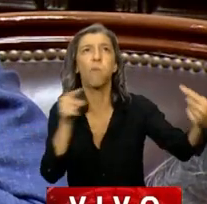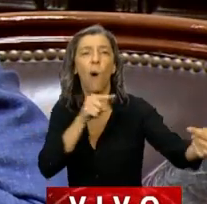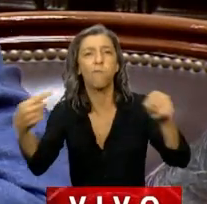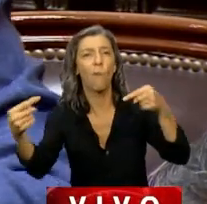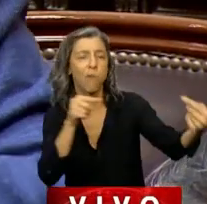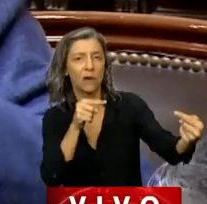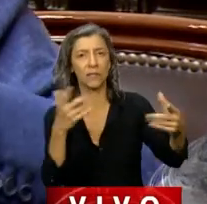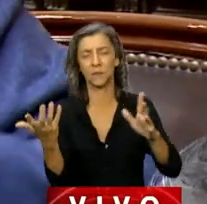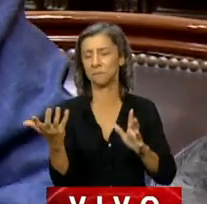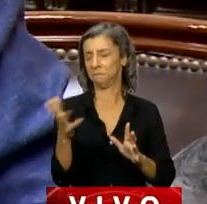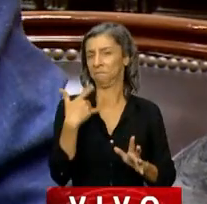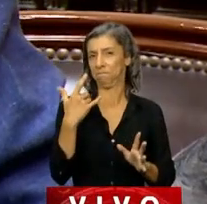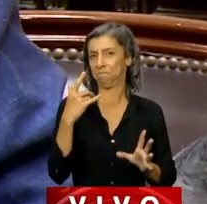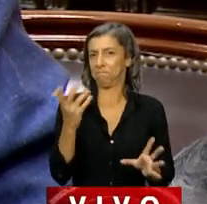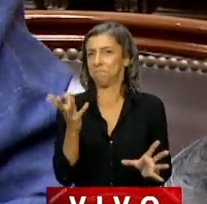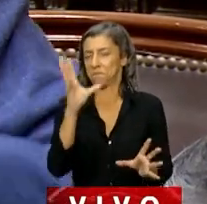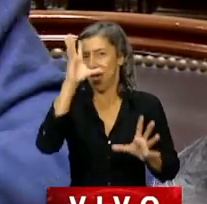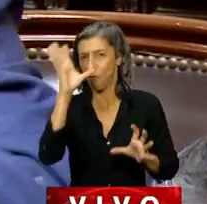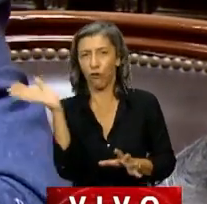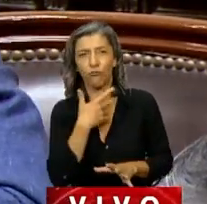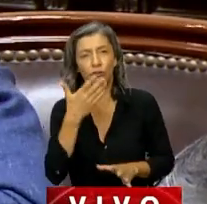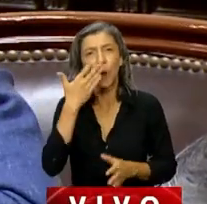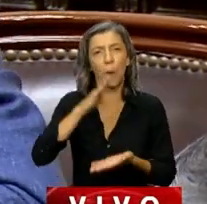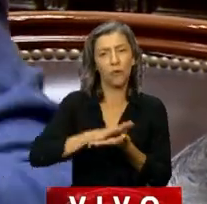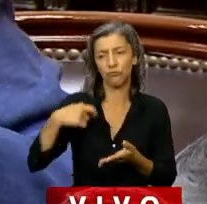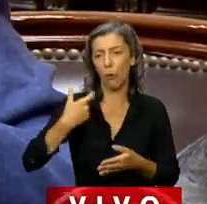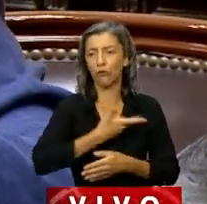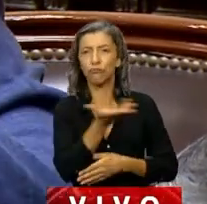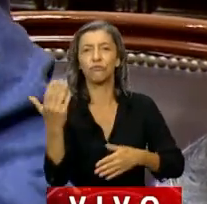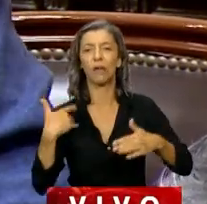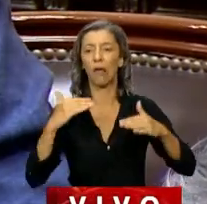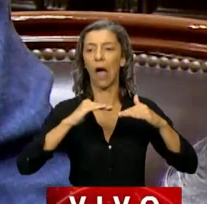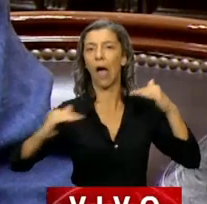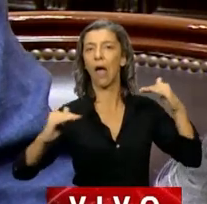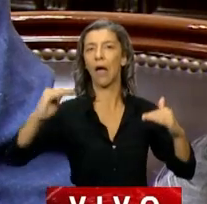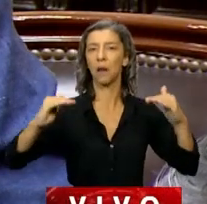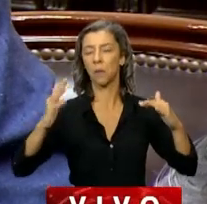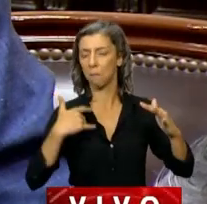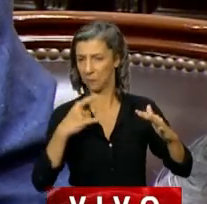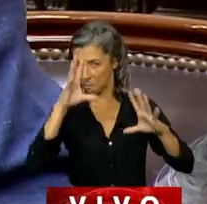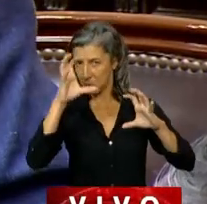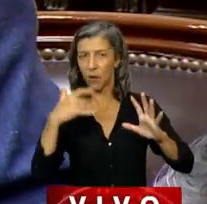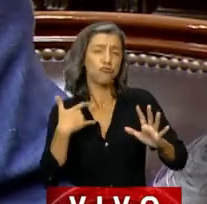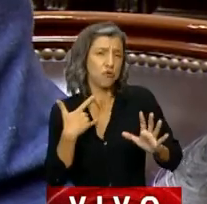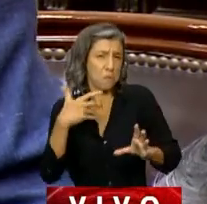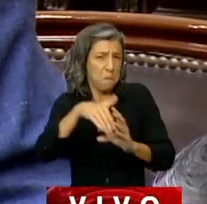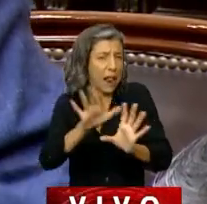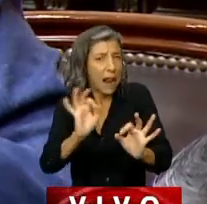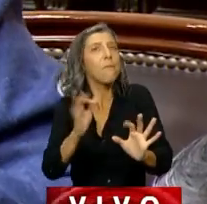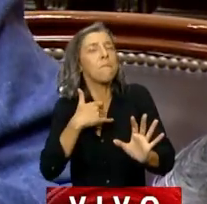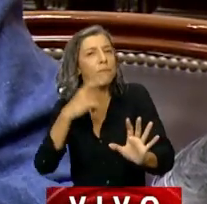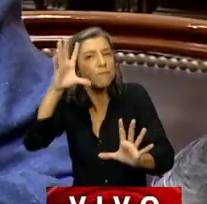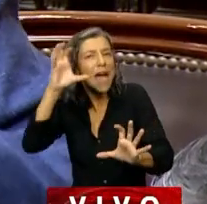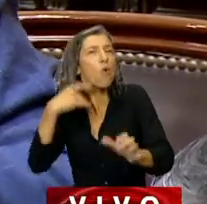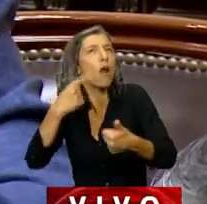nuestra población, al cual yo no pertenezco, pero que sin ninguna duda marcó en la historia de la Argentina un pasado,